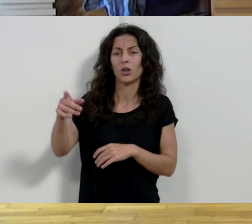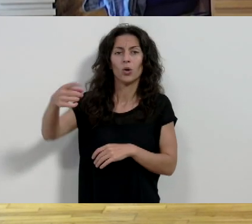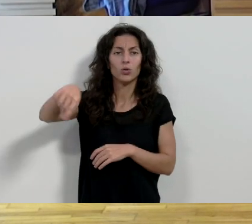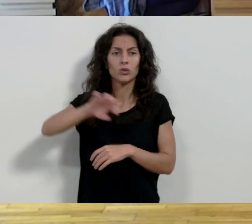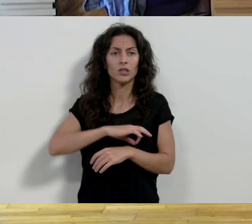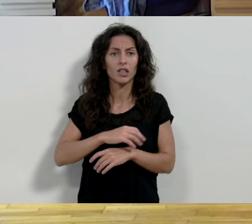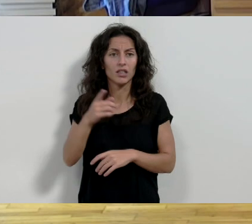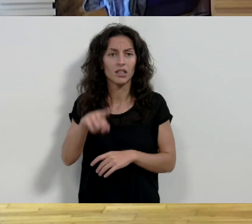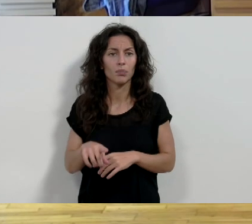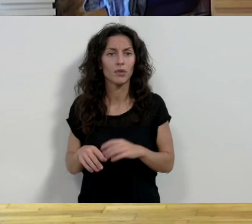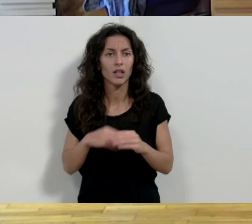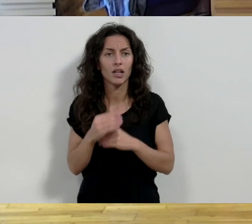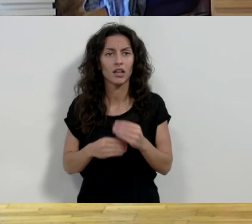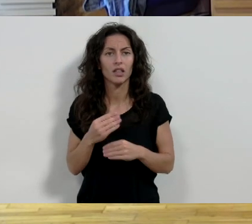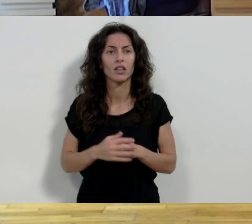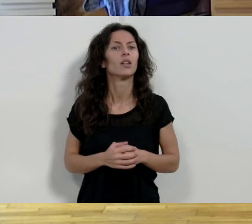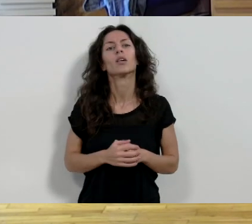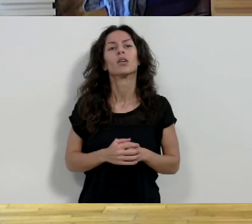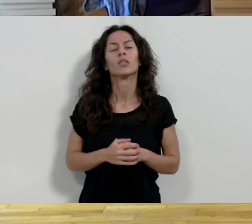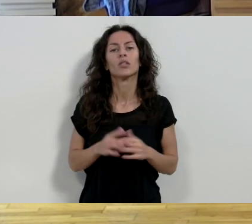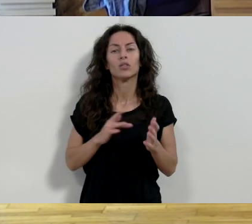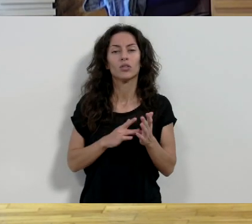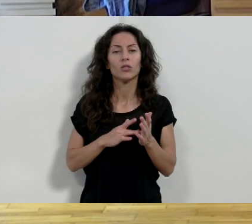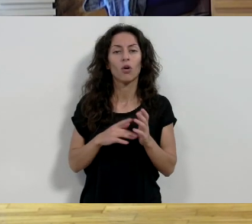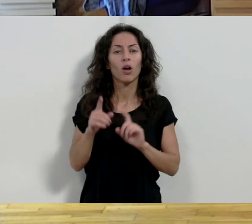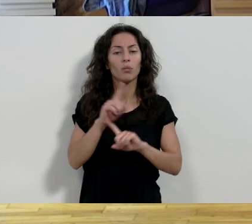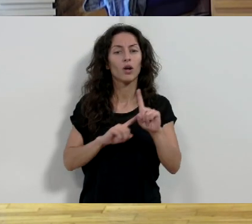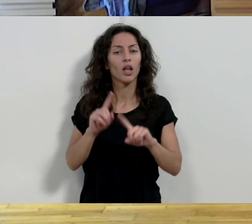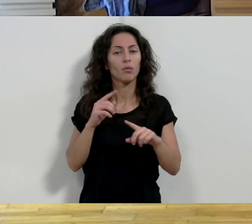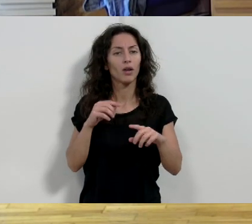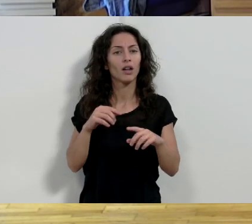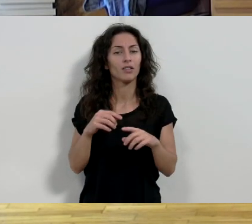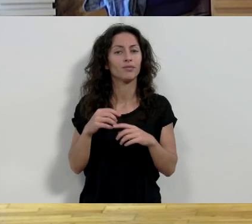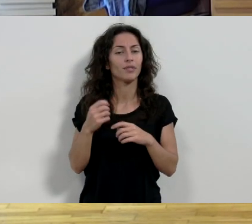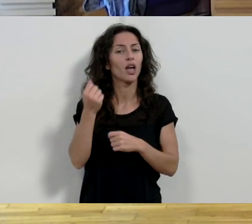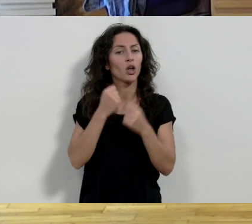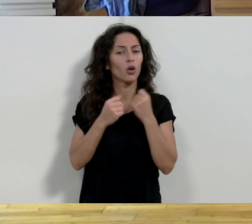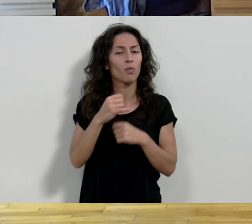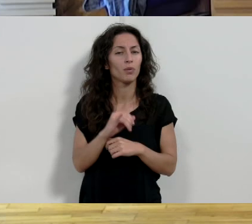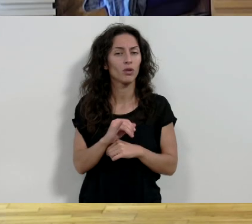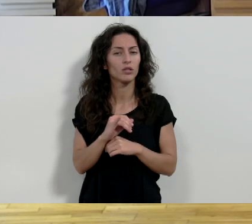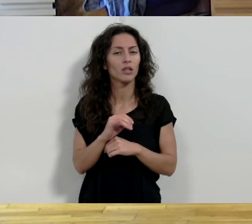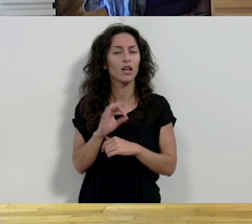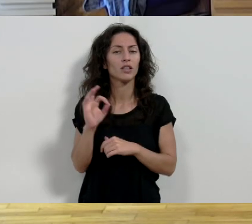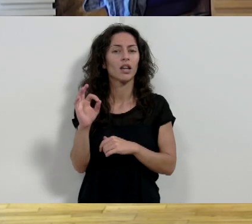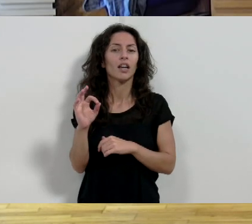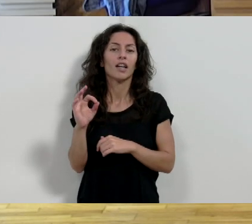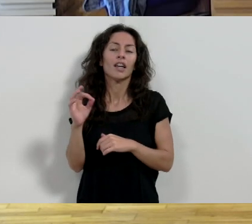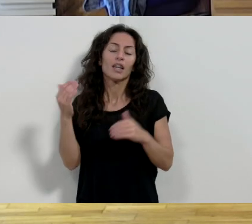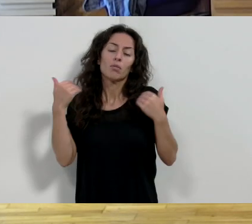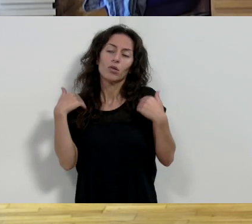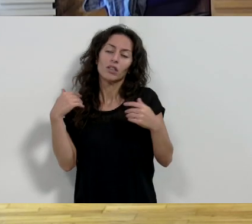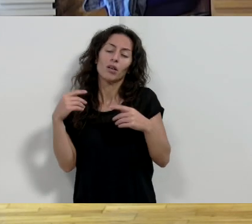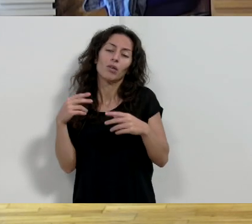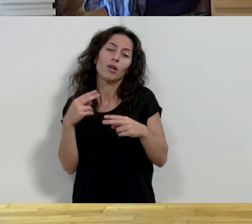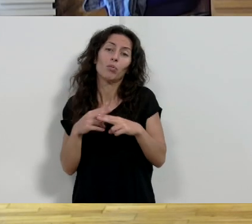pasa cuando existe un problema de fondo a la hora de la gestión por parte de los responsables políticos. Porque, miren, aquí esto depende